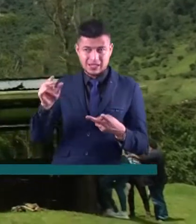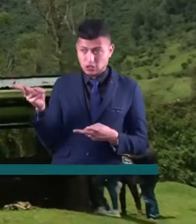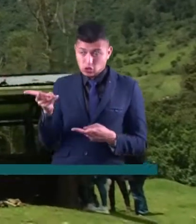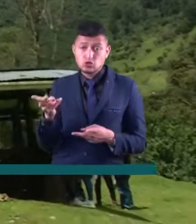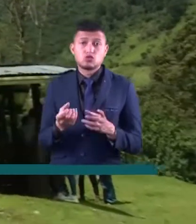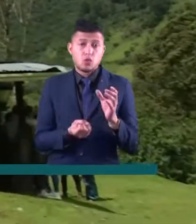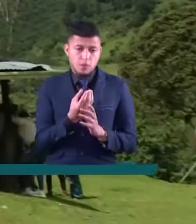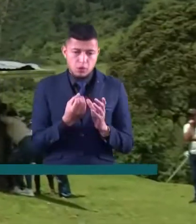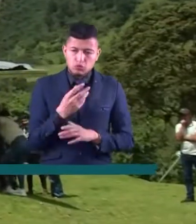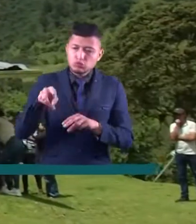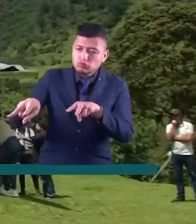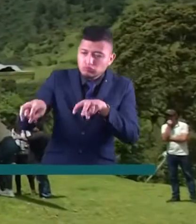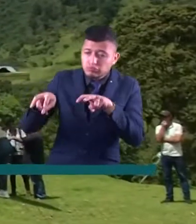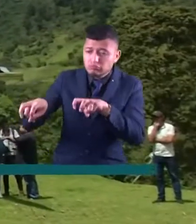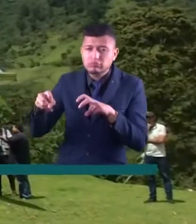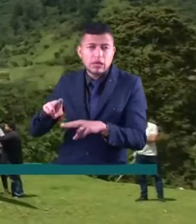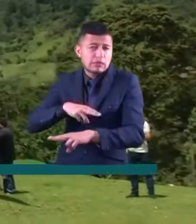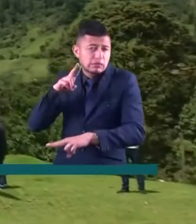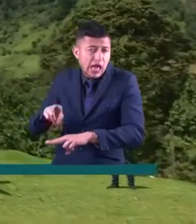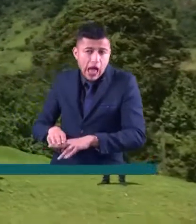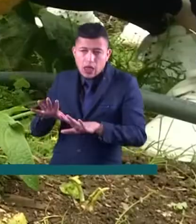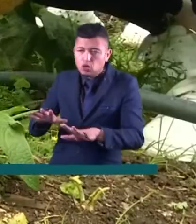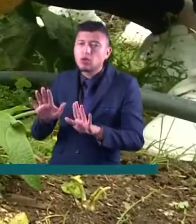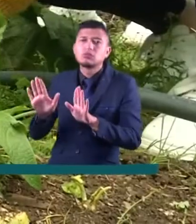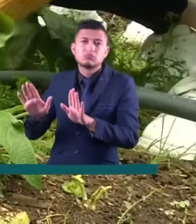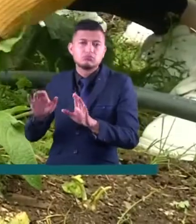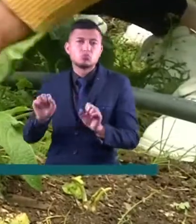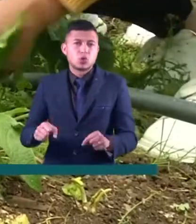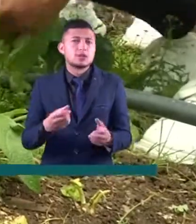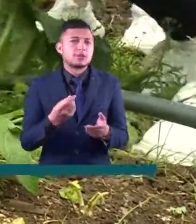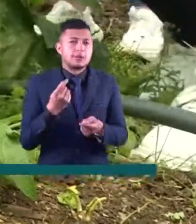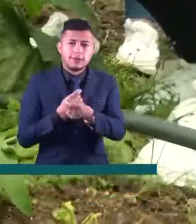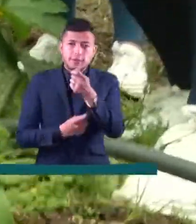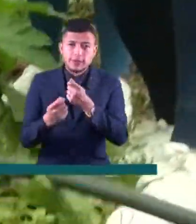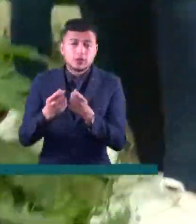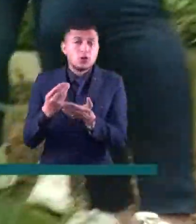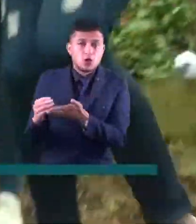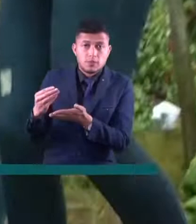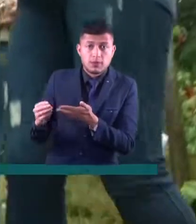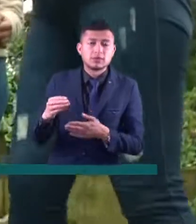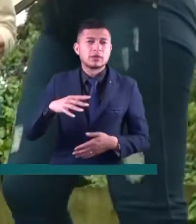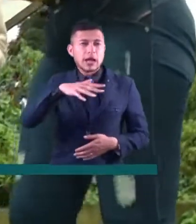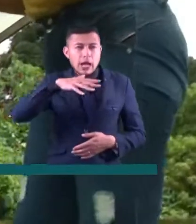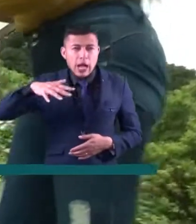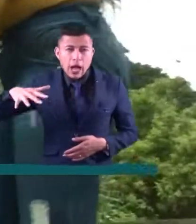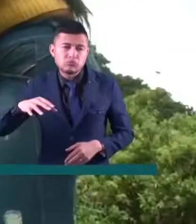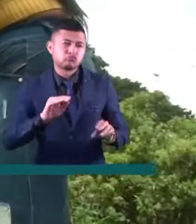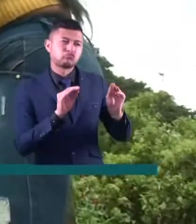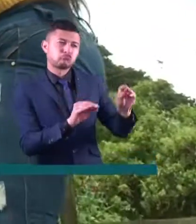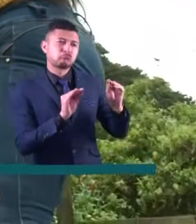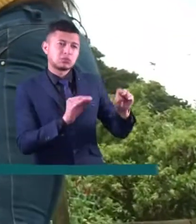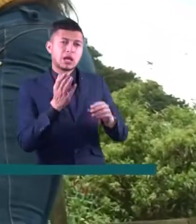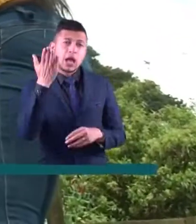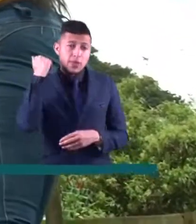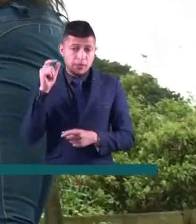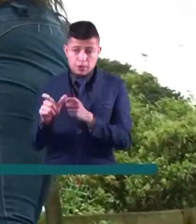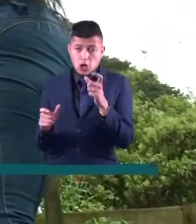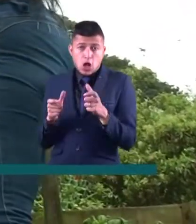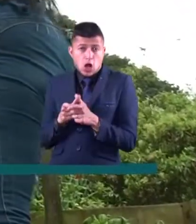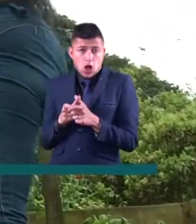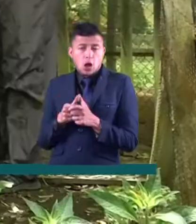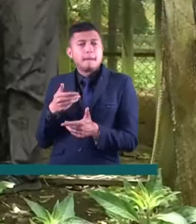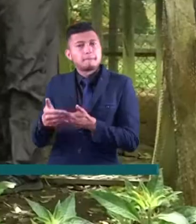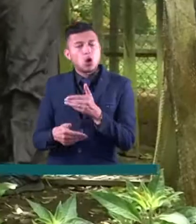adquirir productos orgánicos y cultivados en el lugar, además de conocer más sobre las labores del campo, una idea que comenzó con